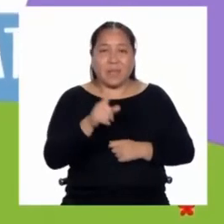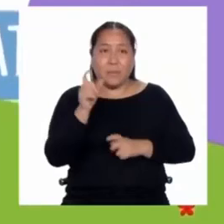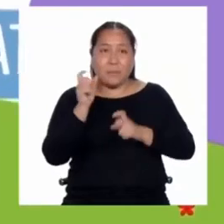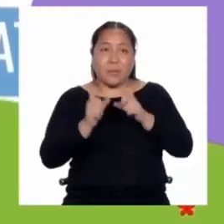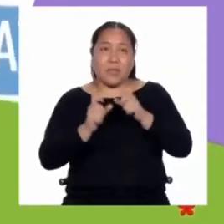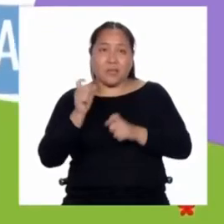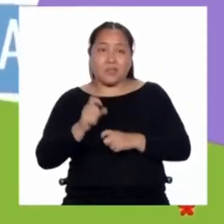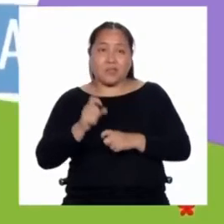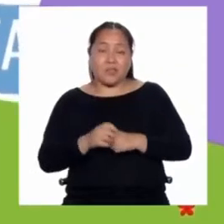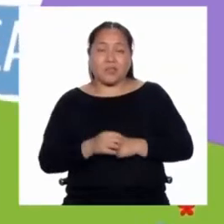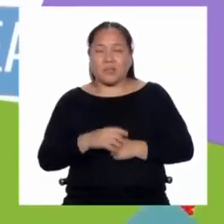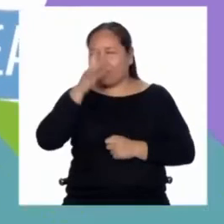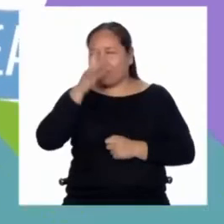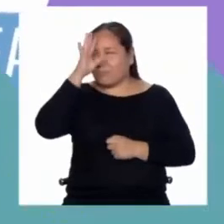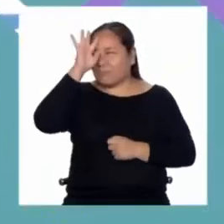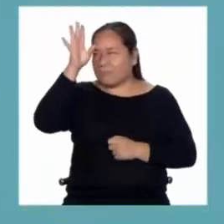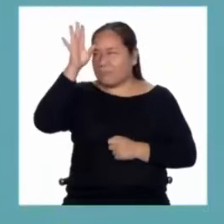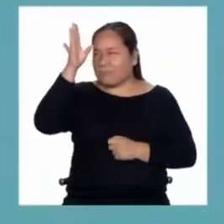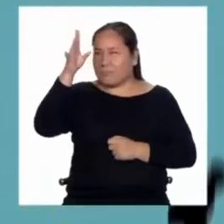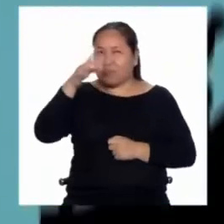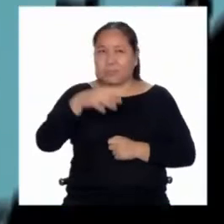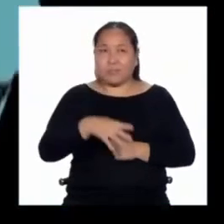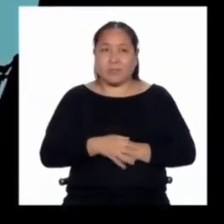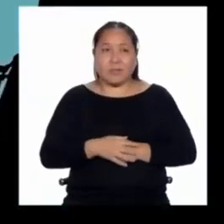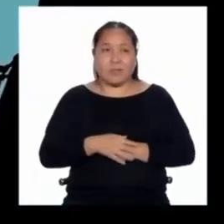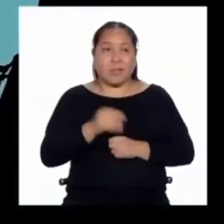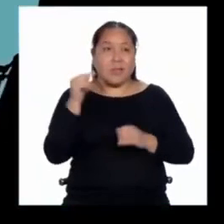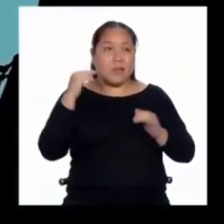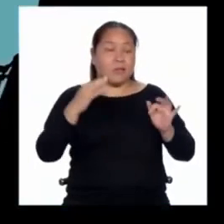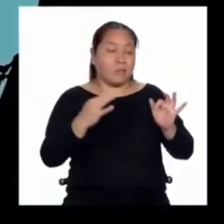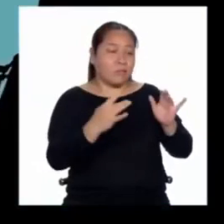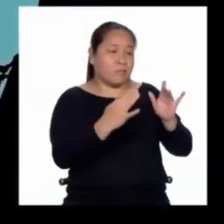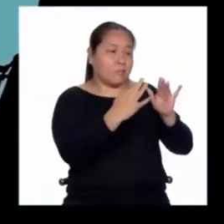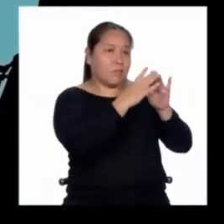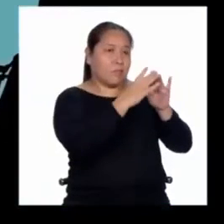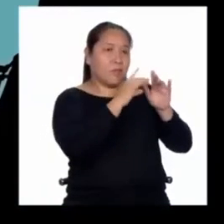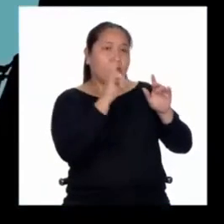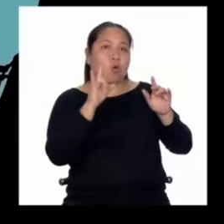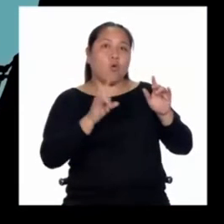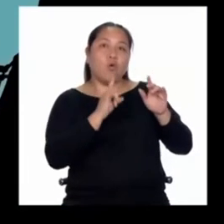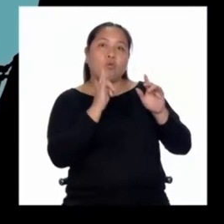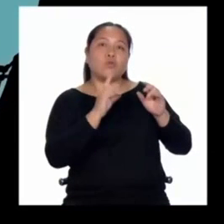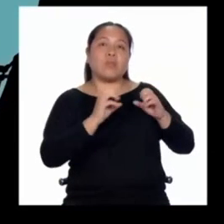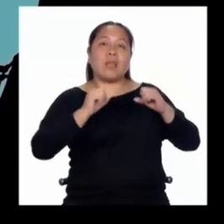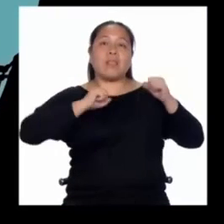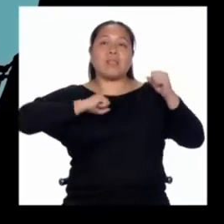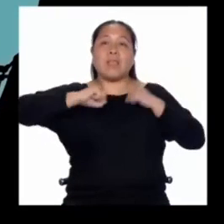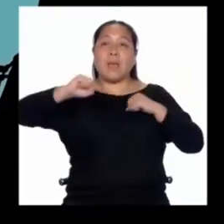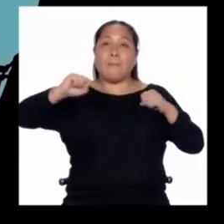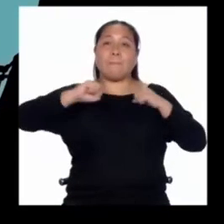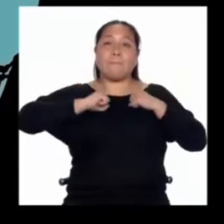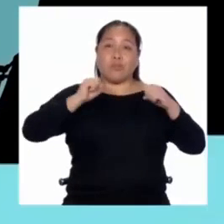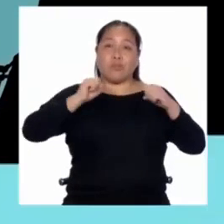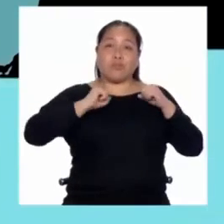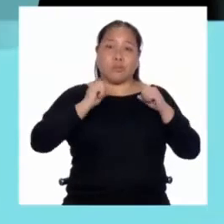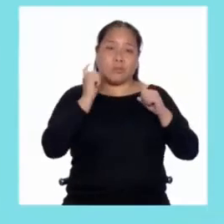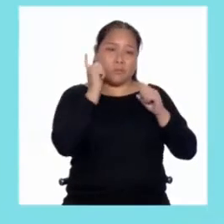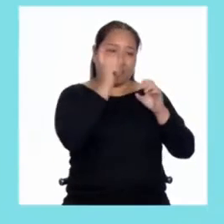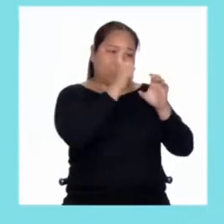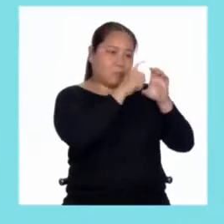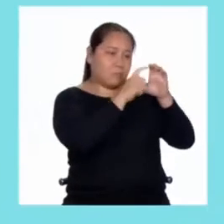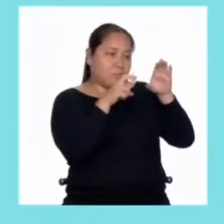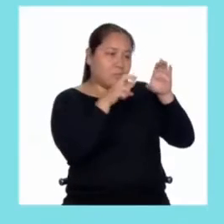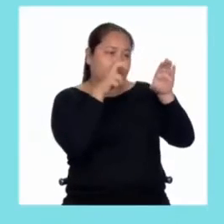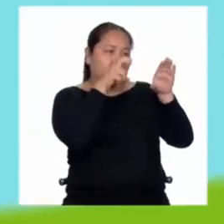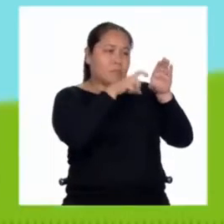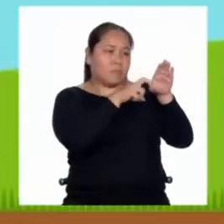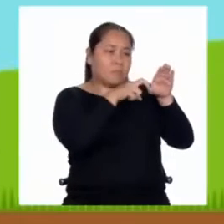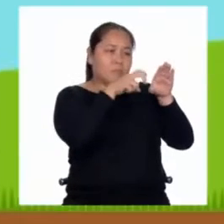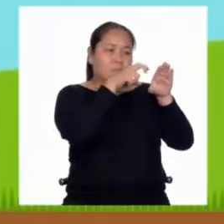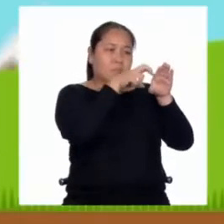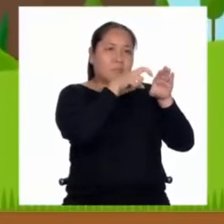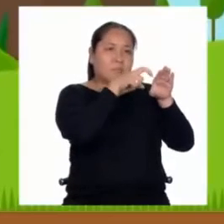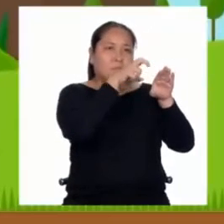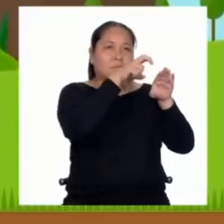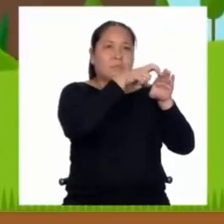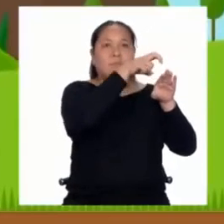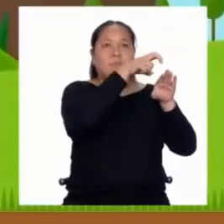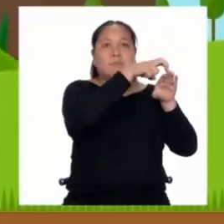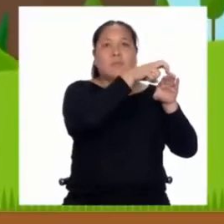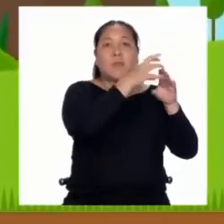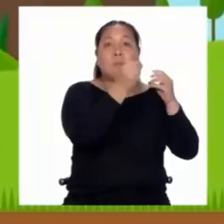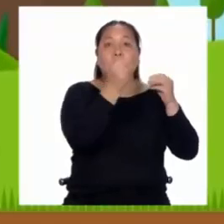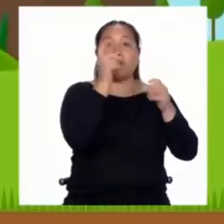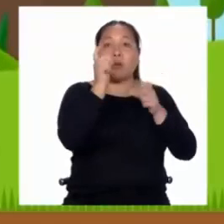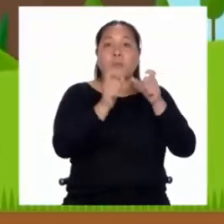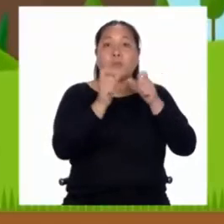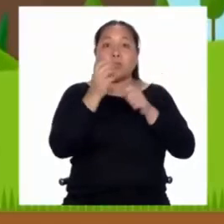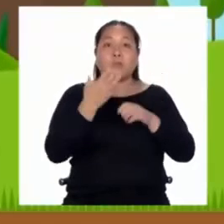es muy chévere y creativo, así que las ha terminado usando para hacer deportes extremos. Así es, muchos como Helga